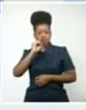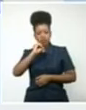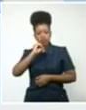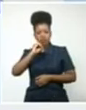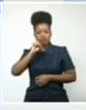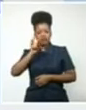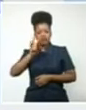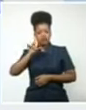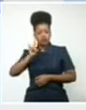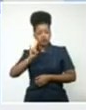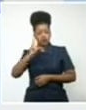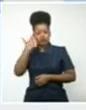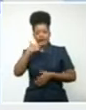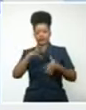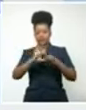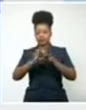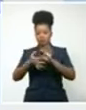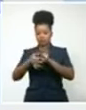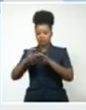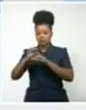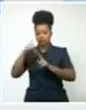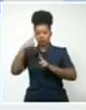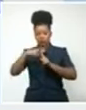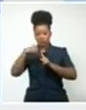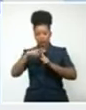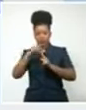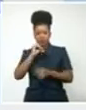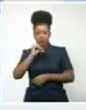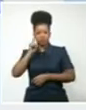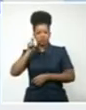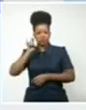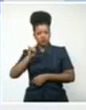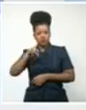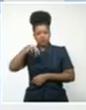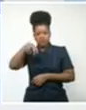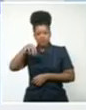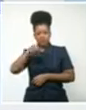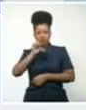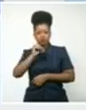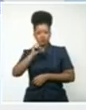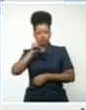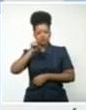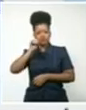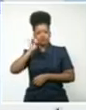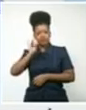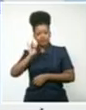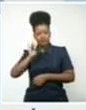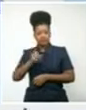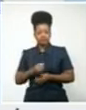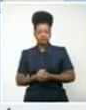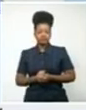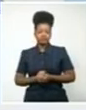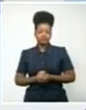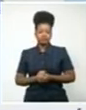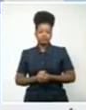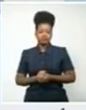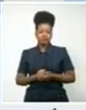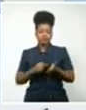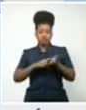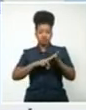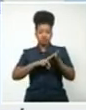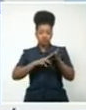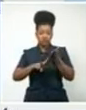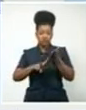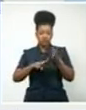con 0,19, Pinar con 0,17, son provincias que disminuyen